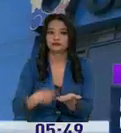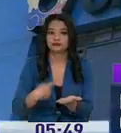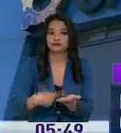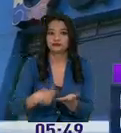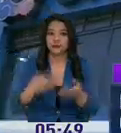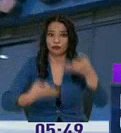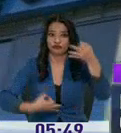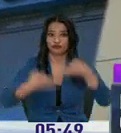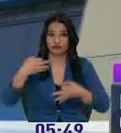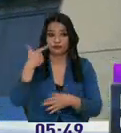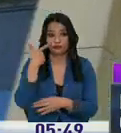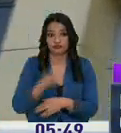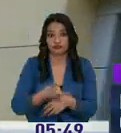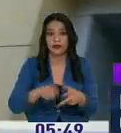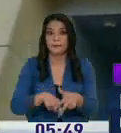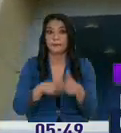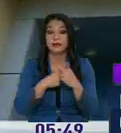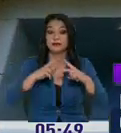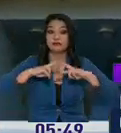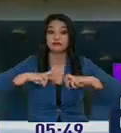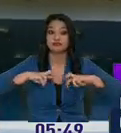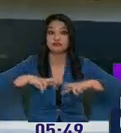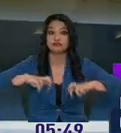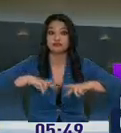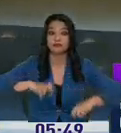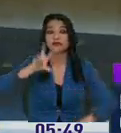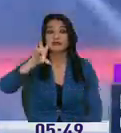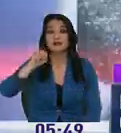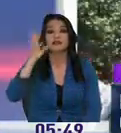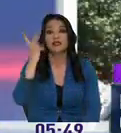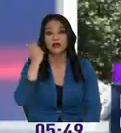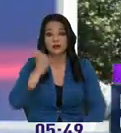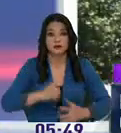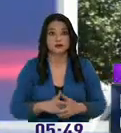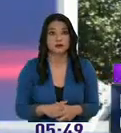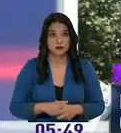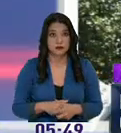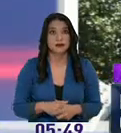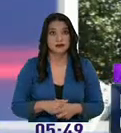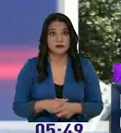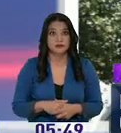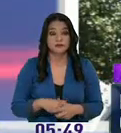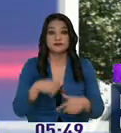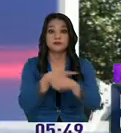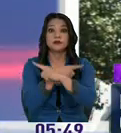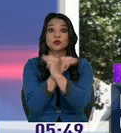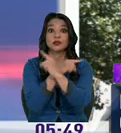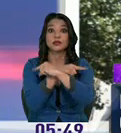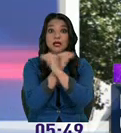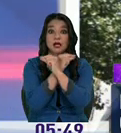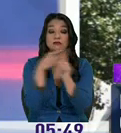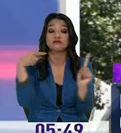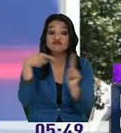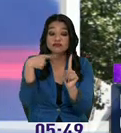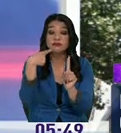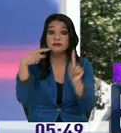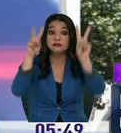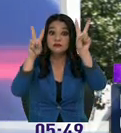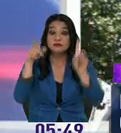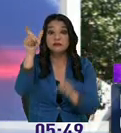la fiscalía inició la instrucción fiscal de 30 días según mencionaron en su cuenta de 'twitter' el ciudadano venezolano